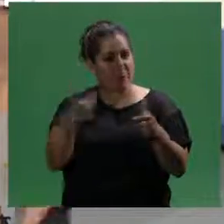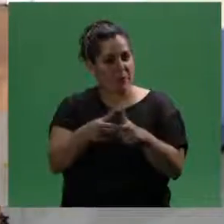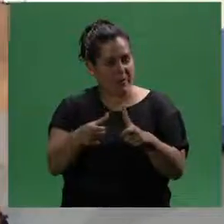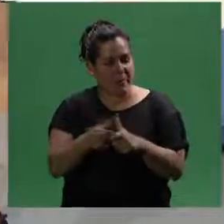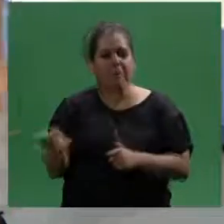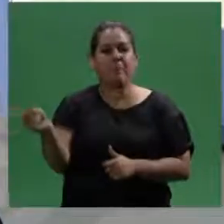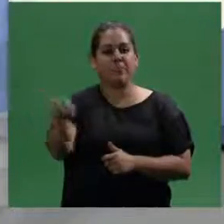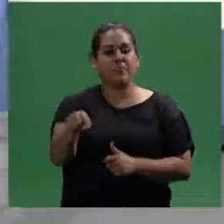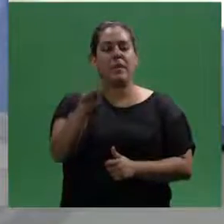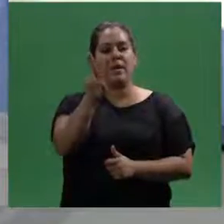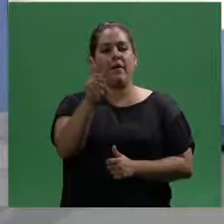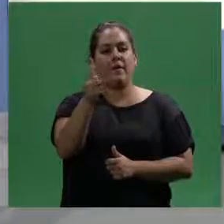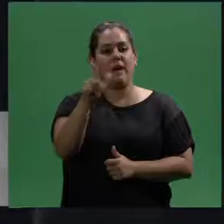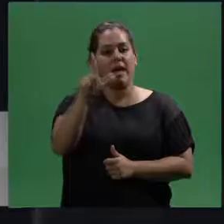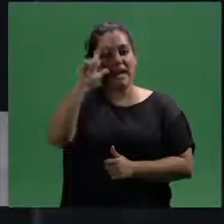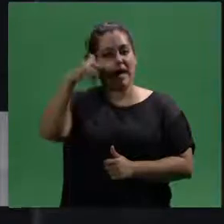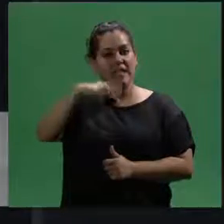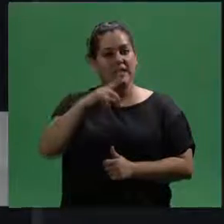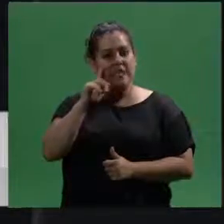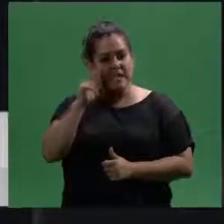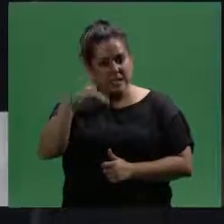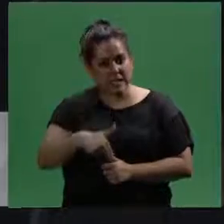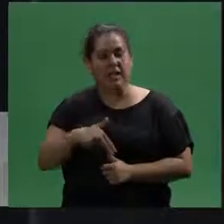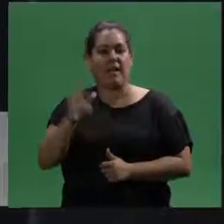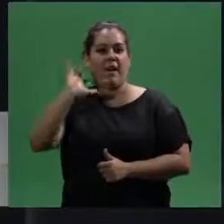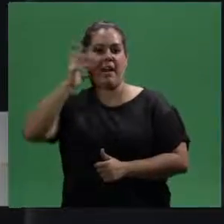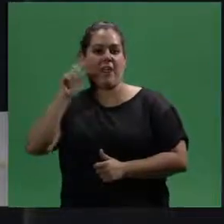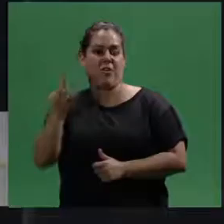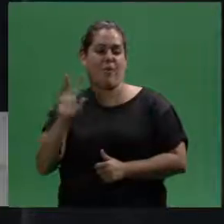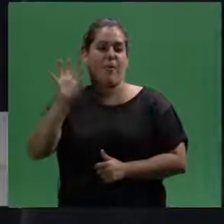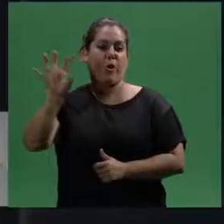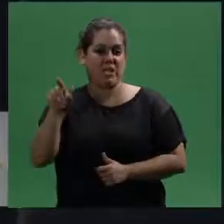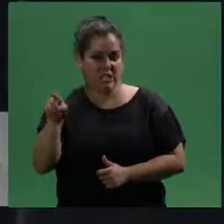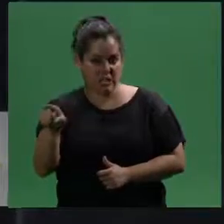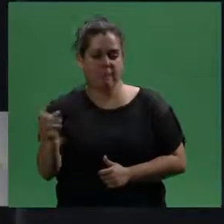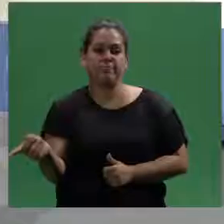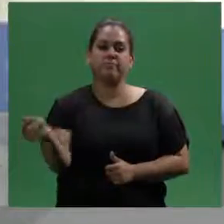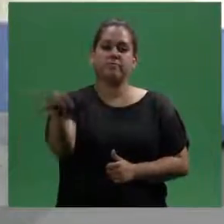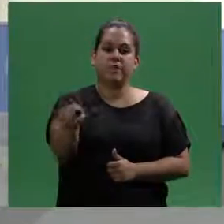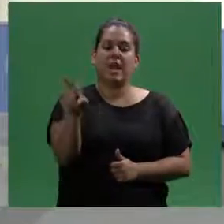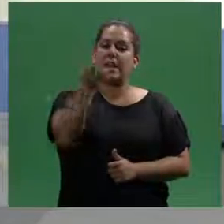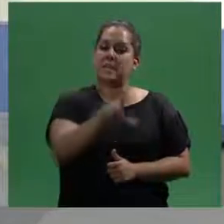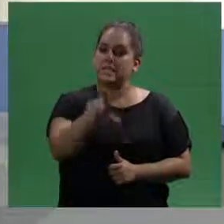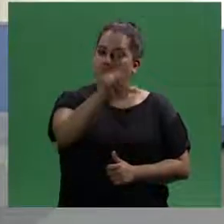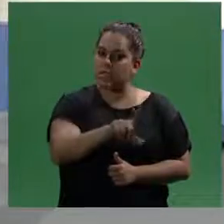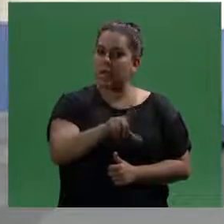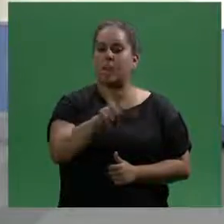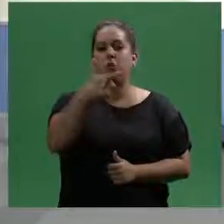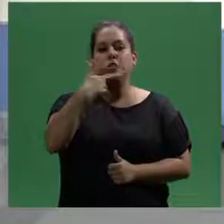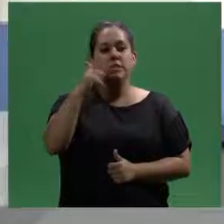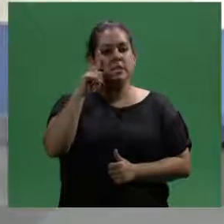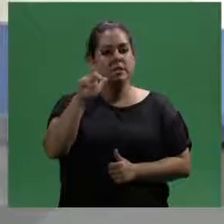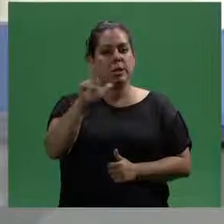programa. Gracias. Alejandra Valentín, de Radio Provincia. Y el licenciado